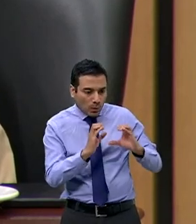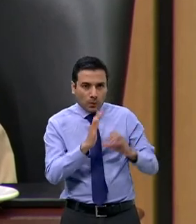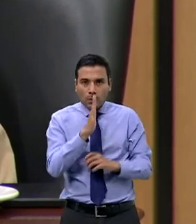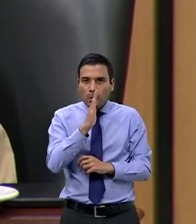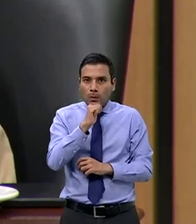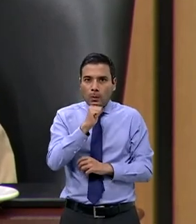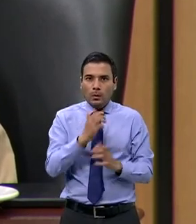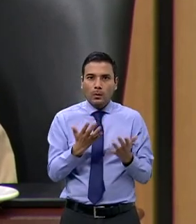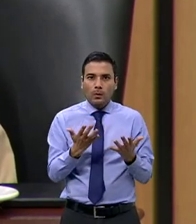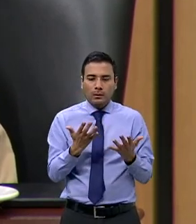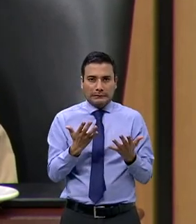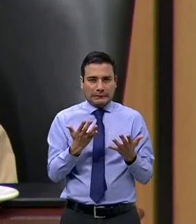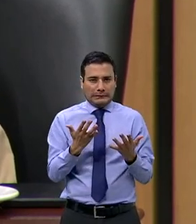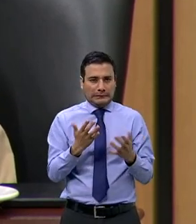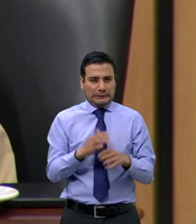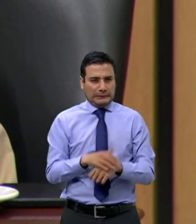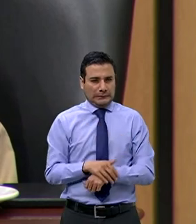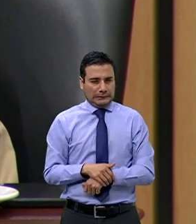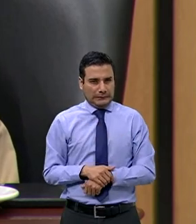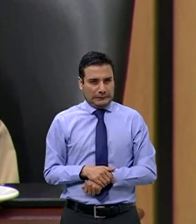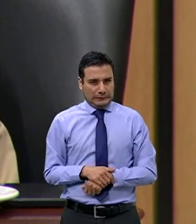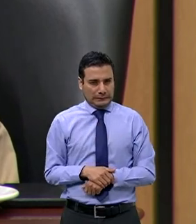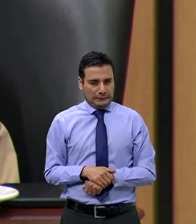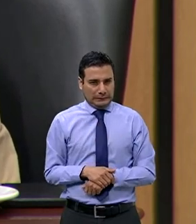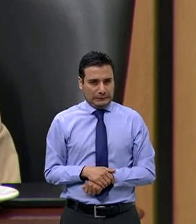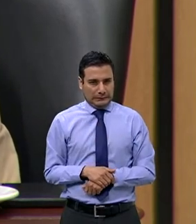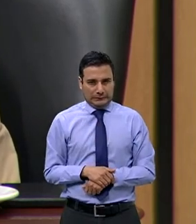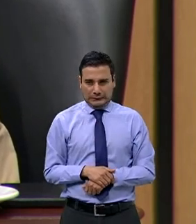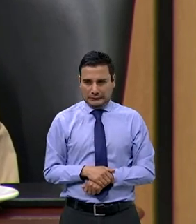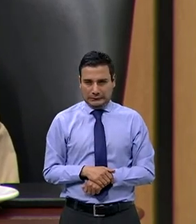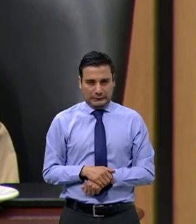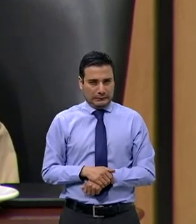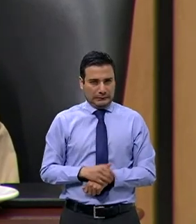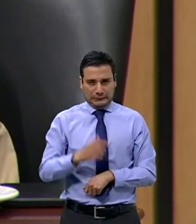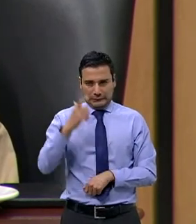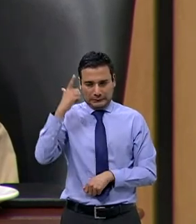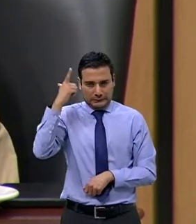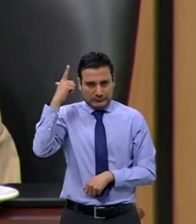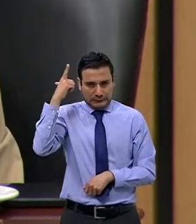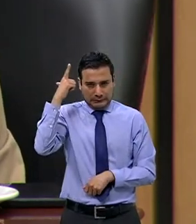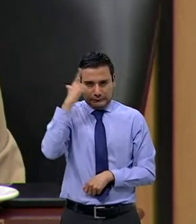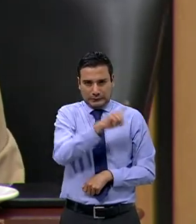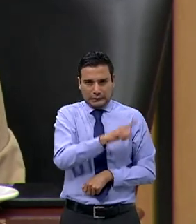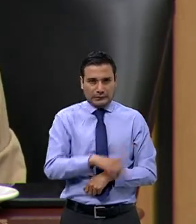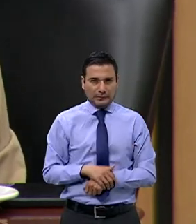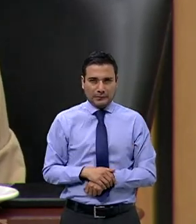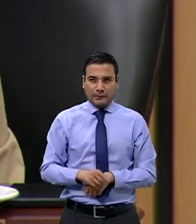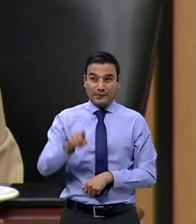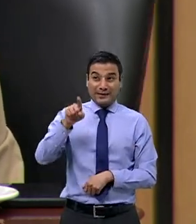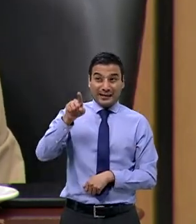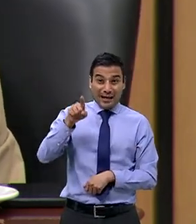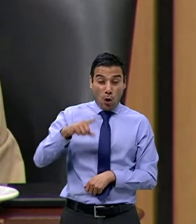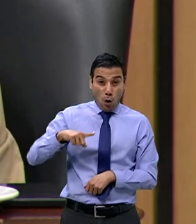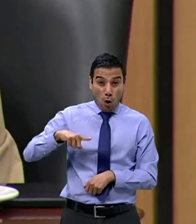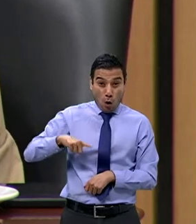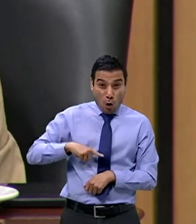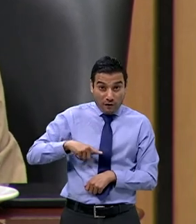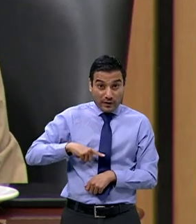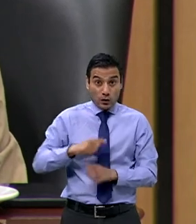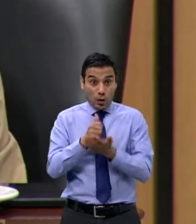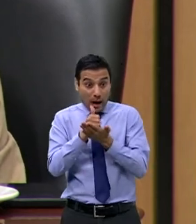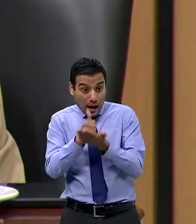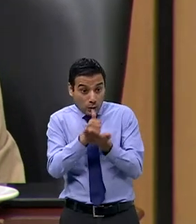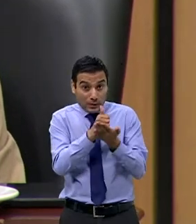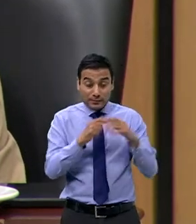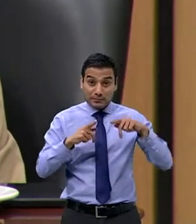ha sido preocupante está todo esto que se regatea en tema de bienestar